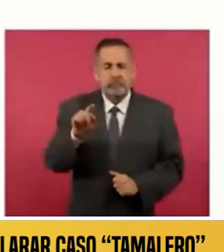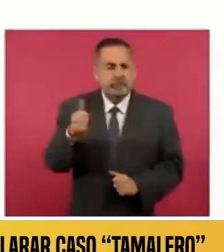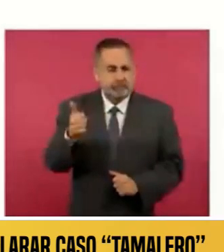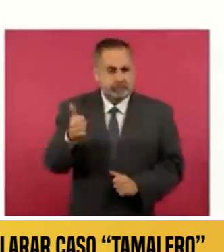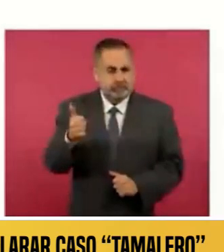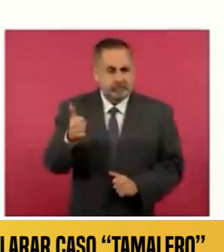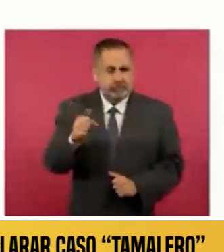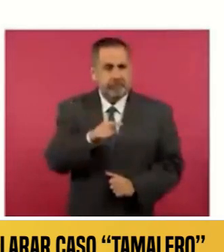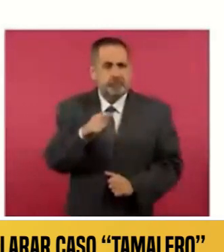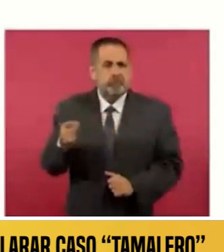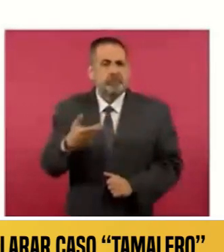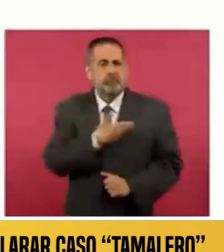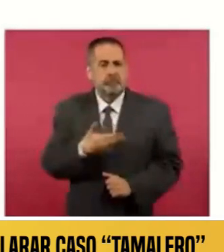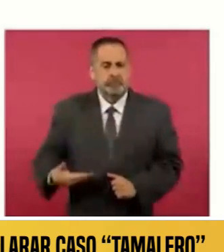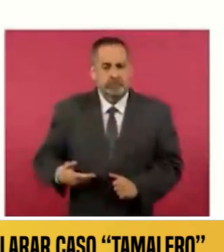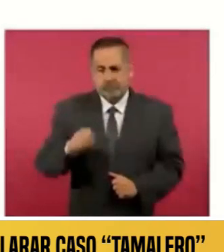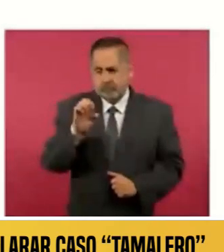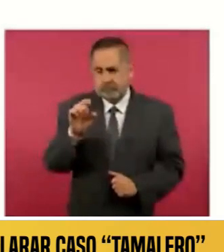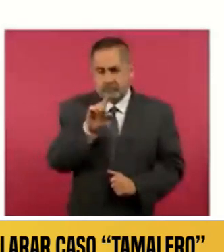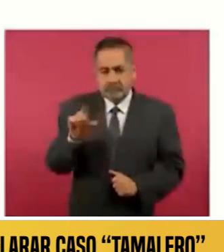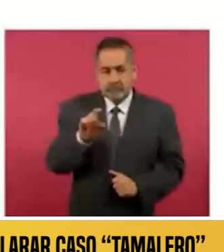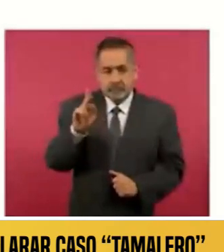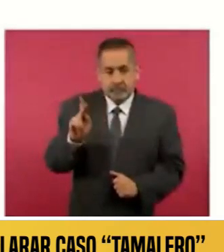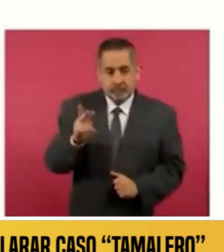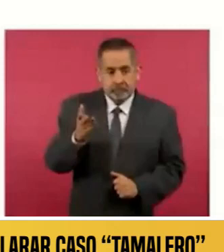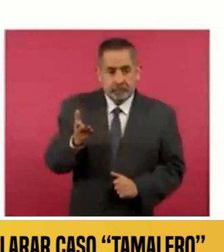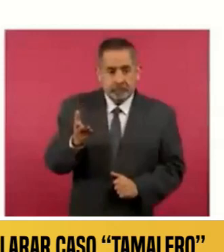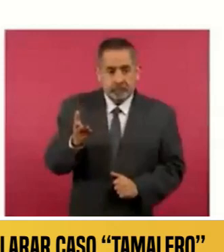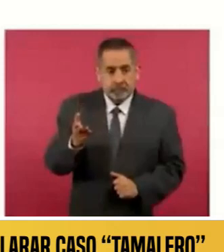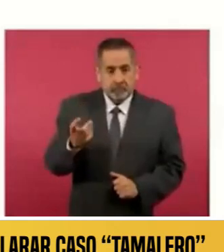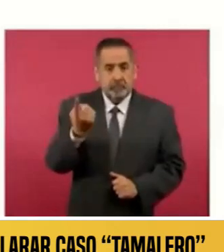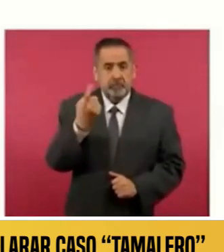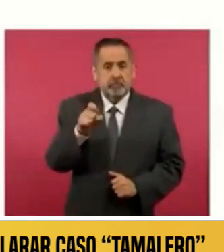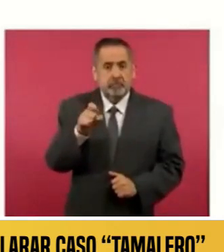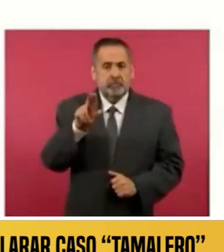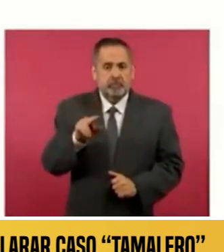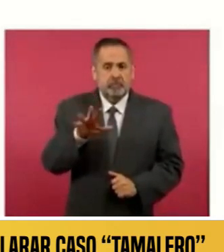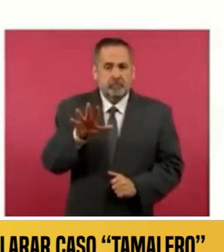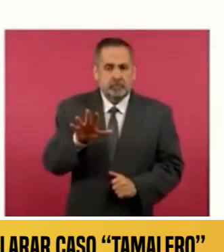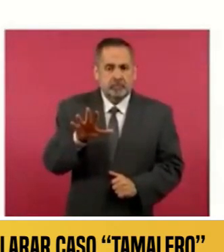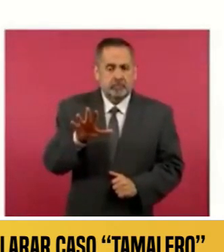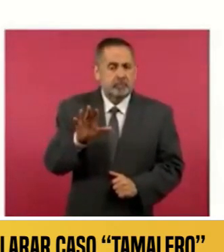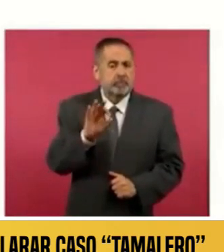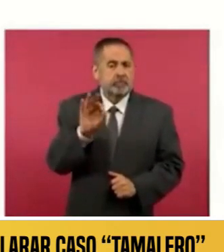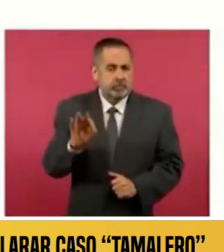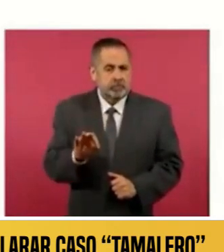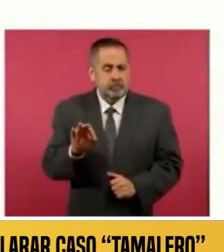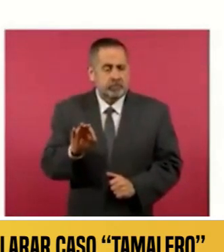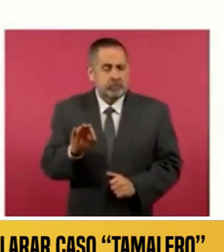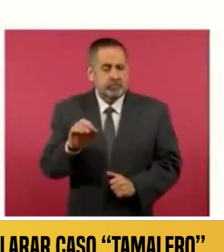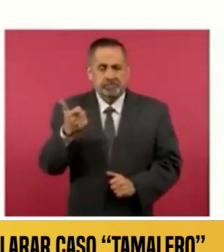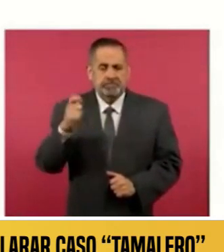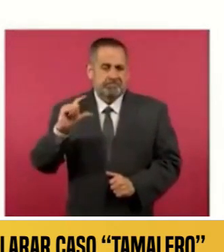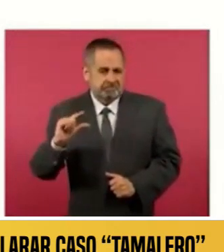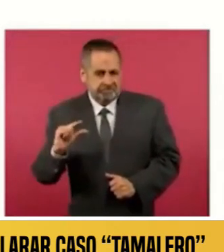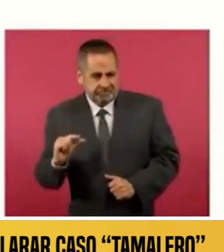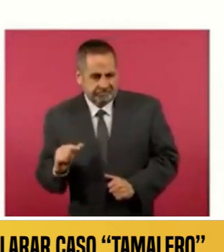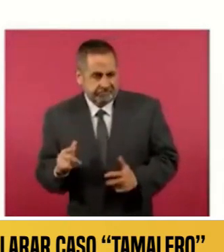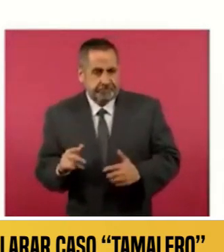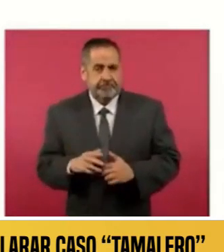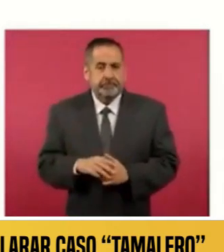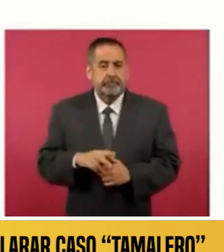con el presidente Ernesto Zedillo ciento ochenta y cinco por ciento de devaluación